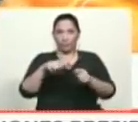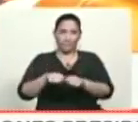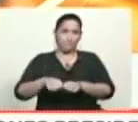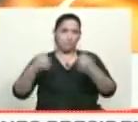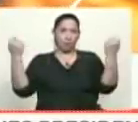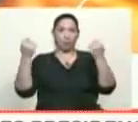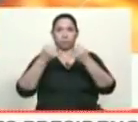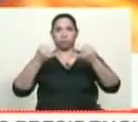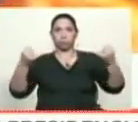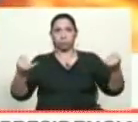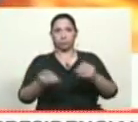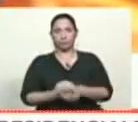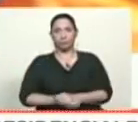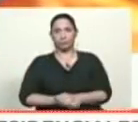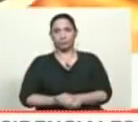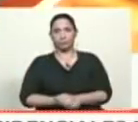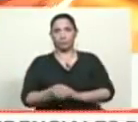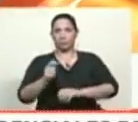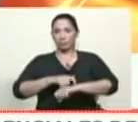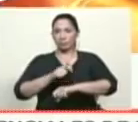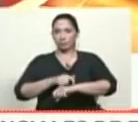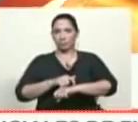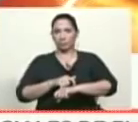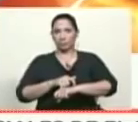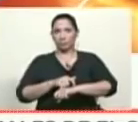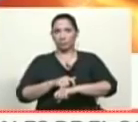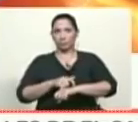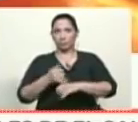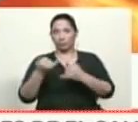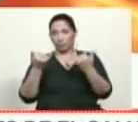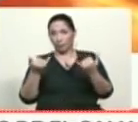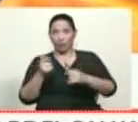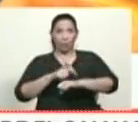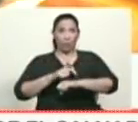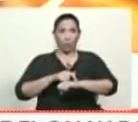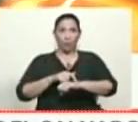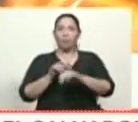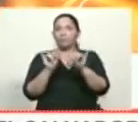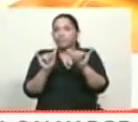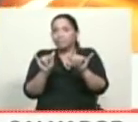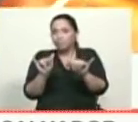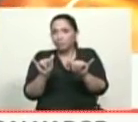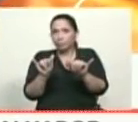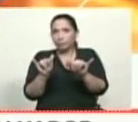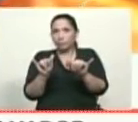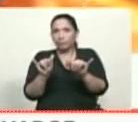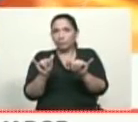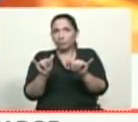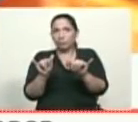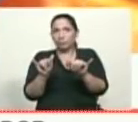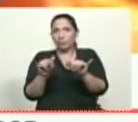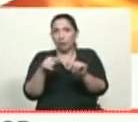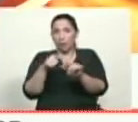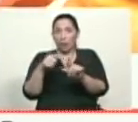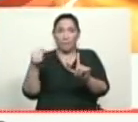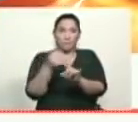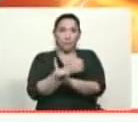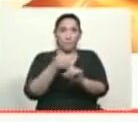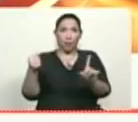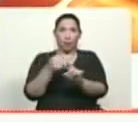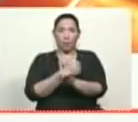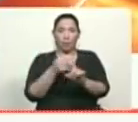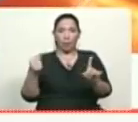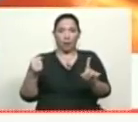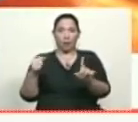coinciden en tiempo, específicamente en lo que ahora se refiere, ¿verdad? Vienen, ese es un ataque que no es directamente al Sistema